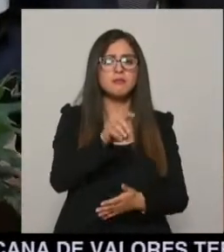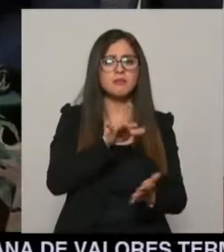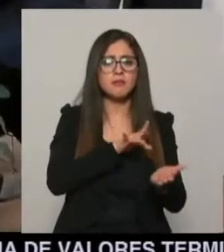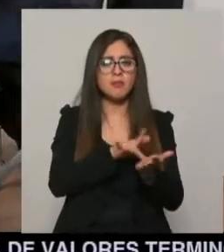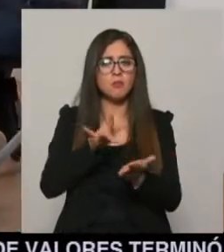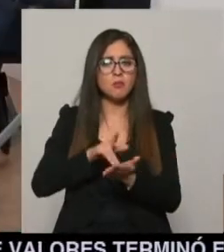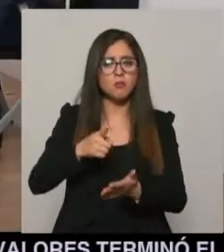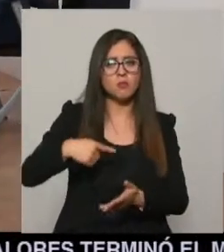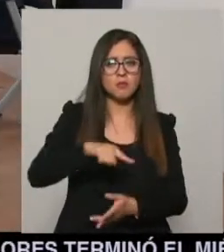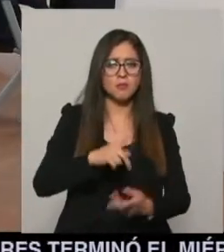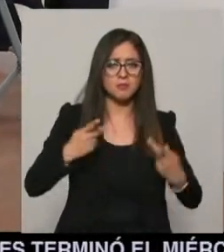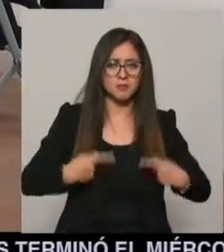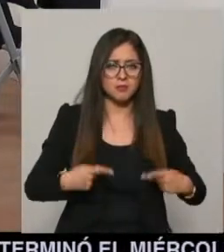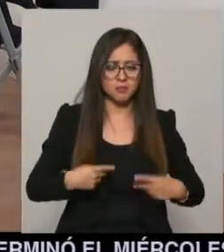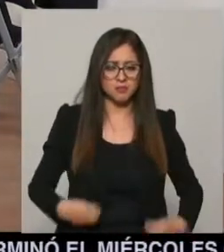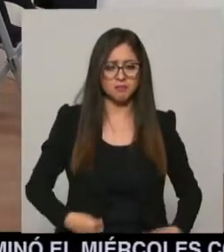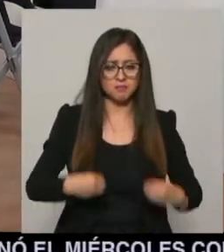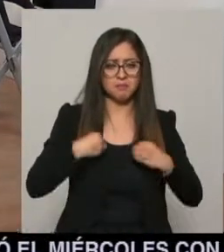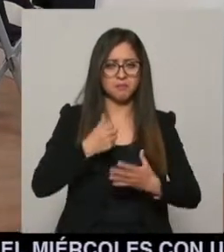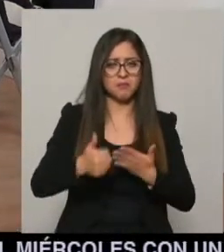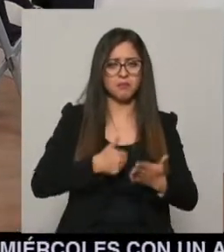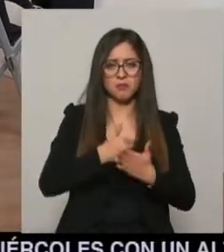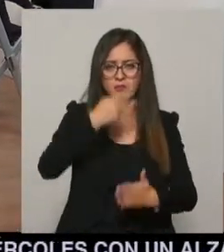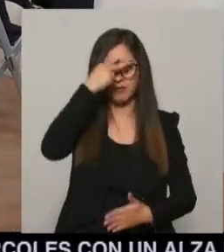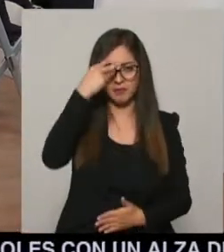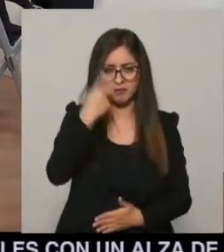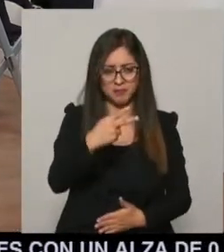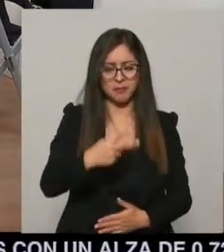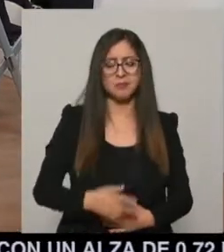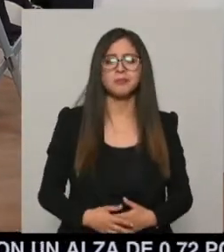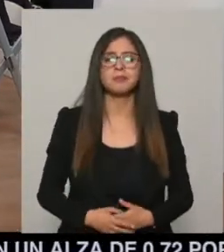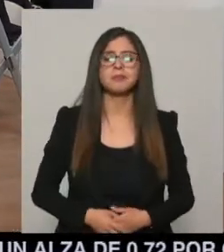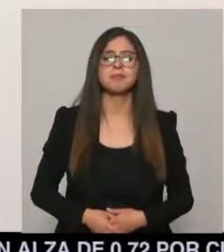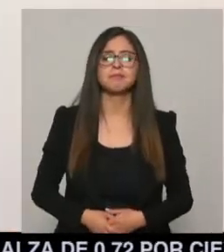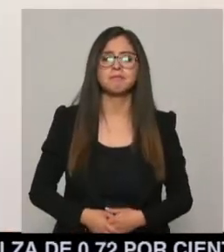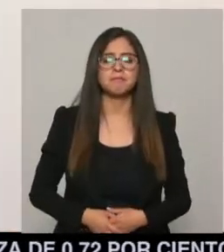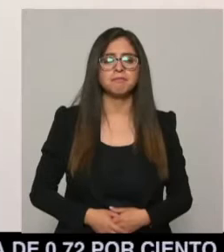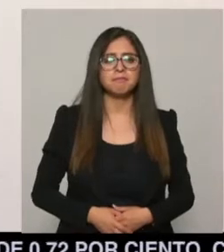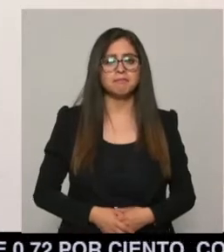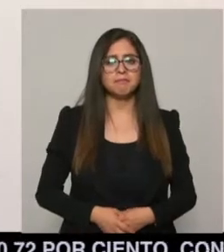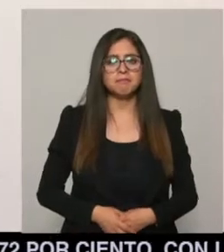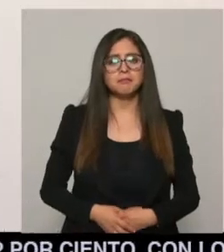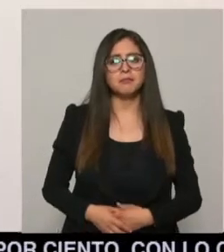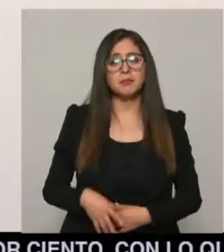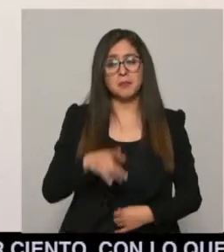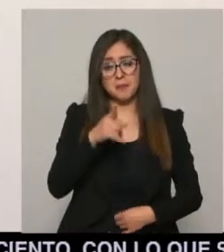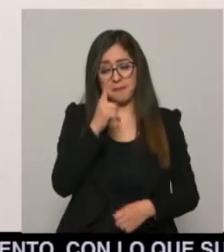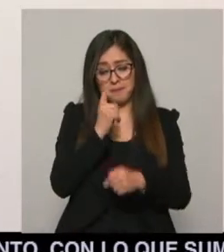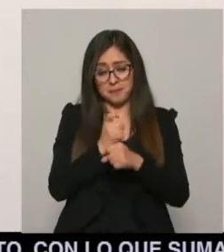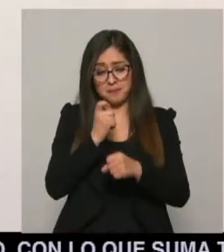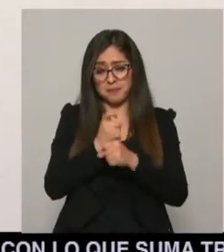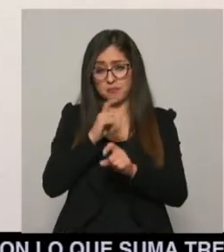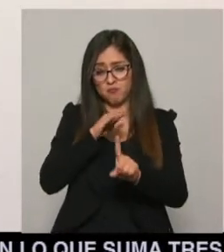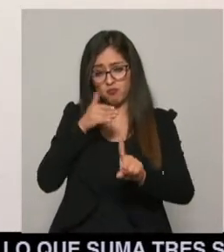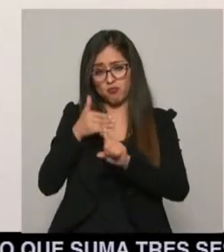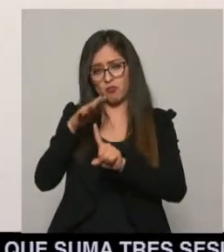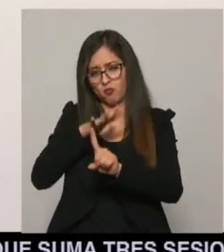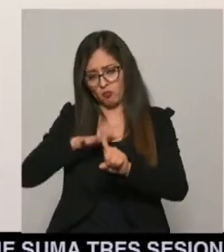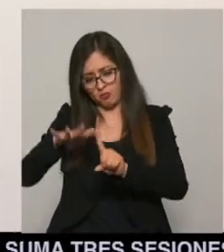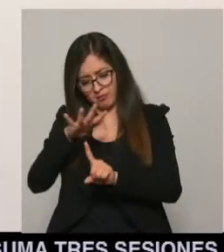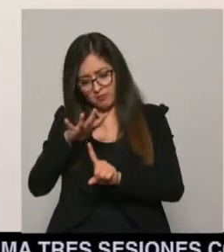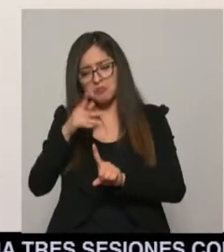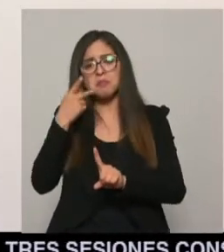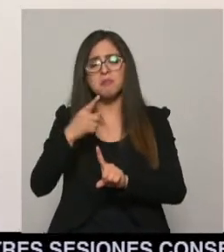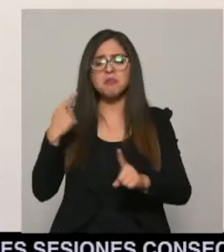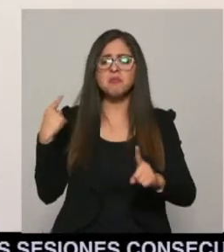ciudadanía? Bueno, primero hay que tener el contexto, Mariana, si me lo permites, el hecho de todo lo que se ha venido impulsando desde hace los